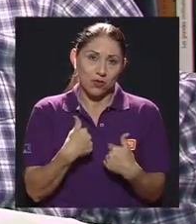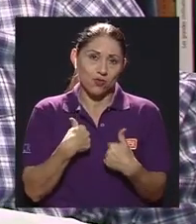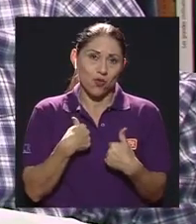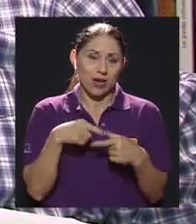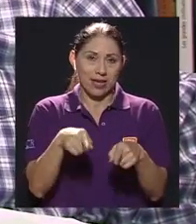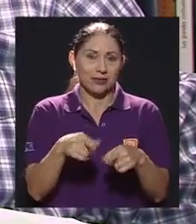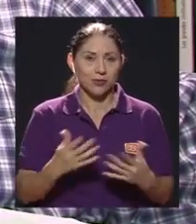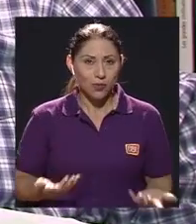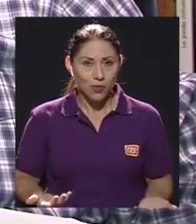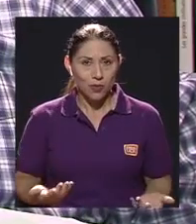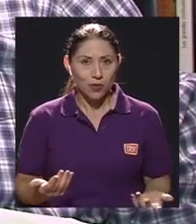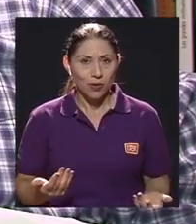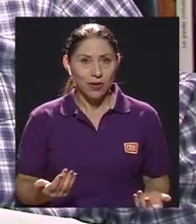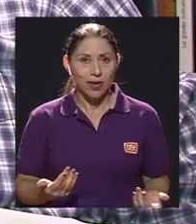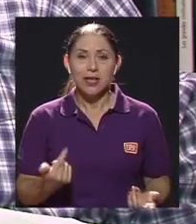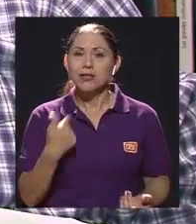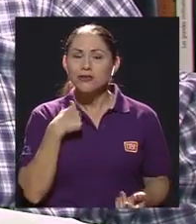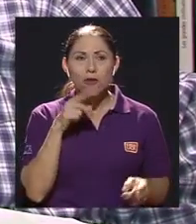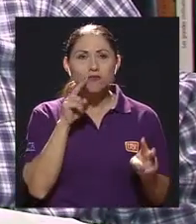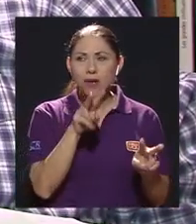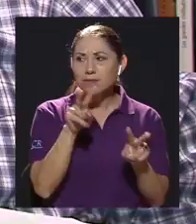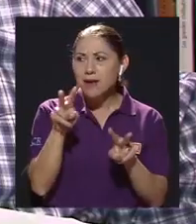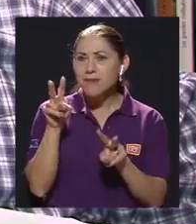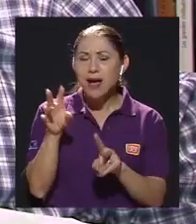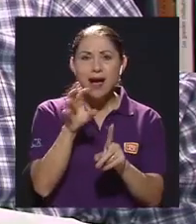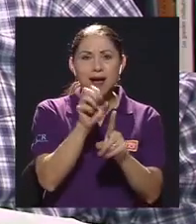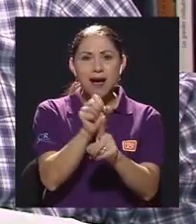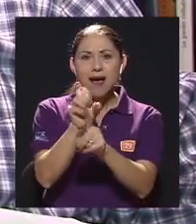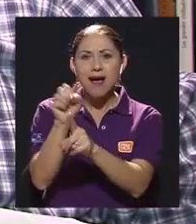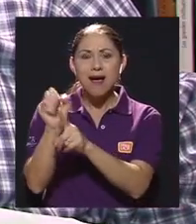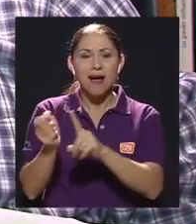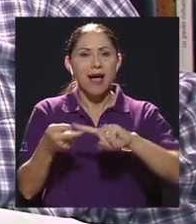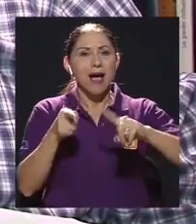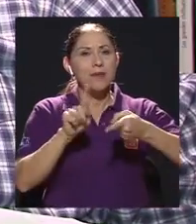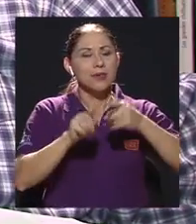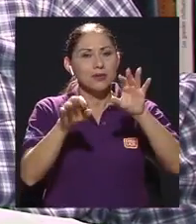eso, y descubrí amigos importantes que estaban